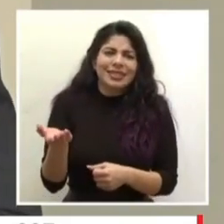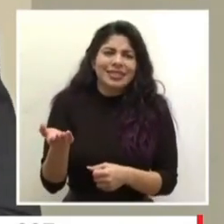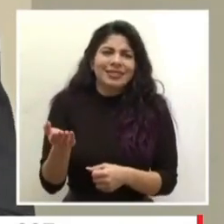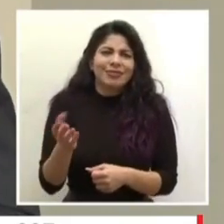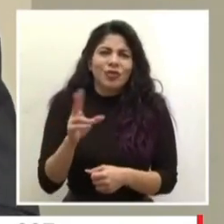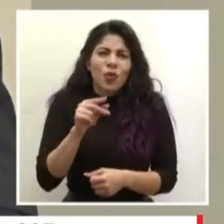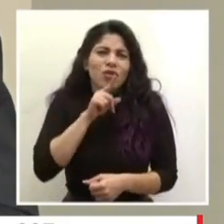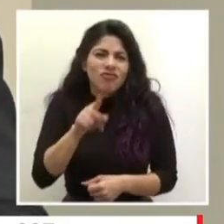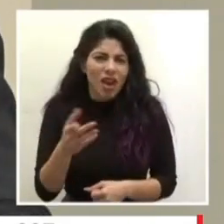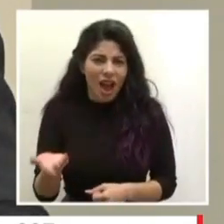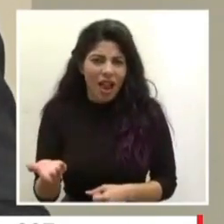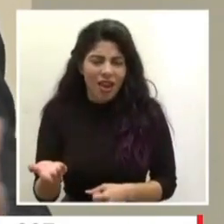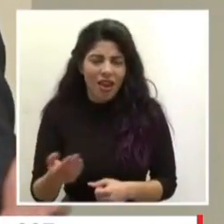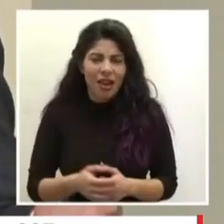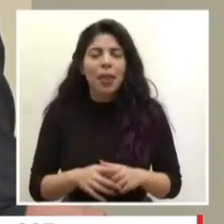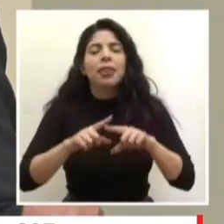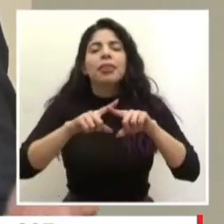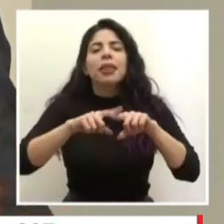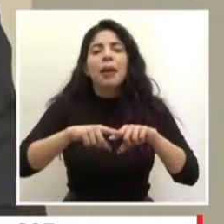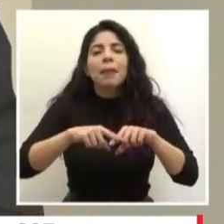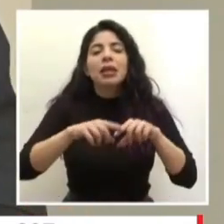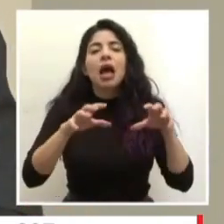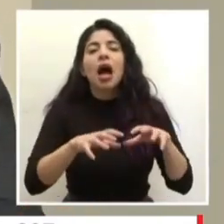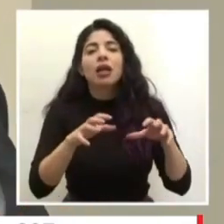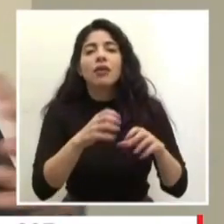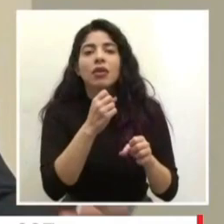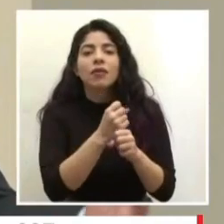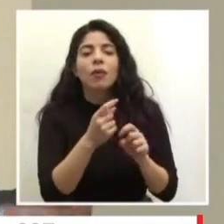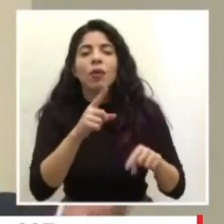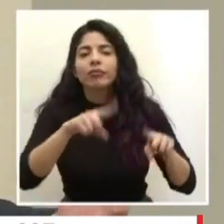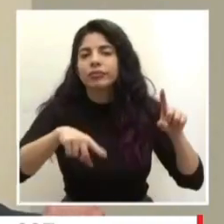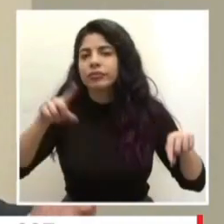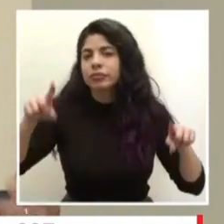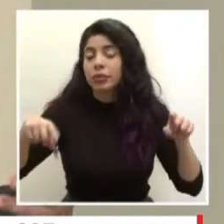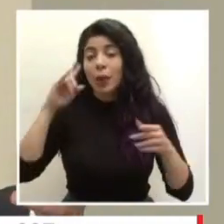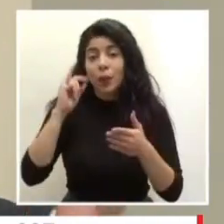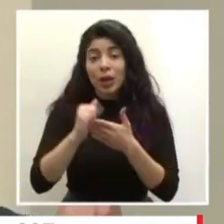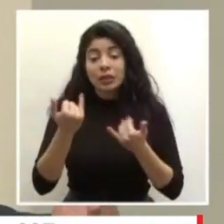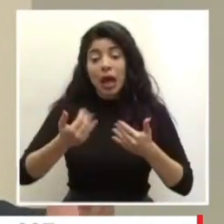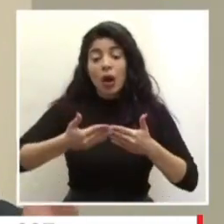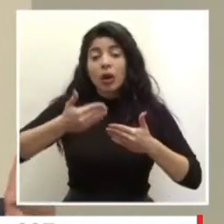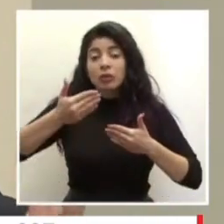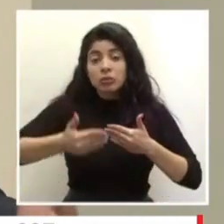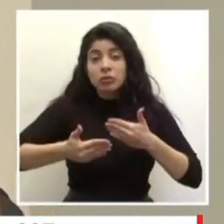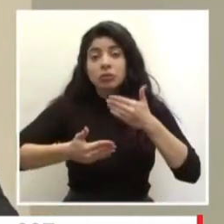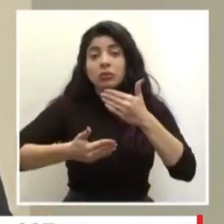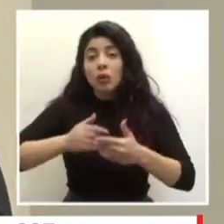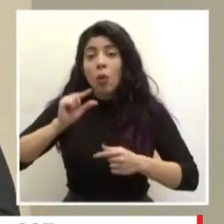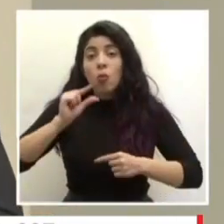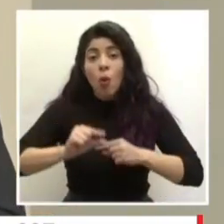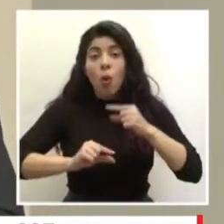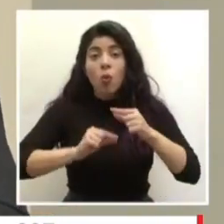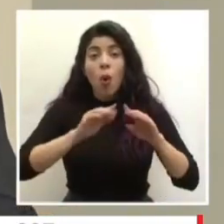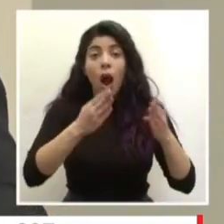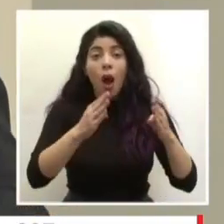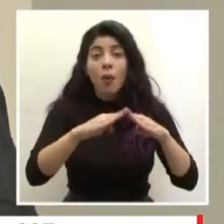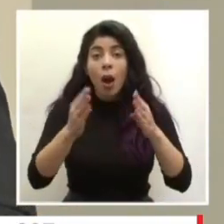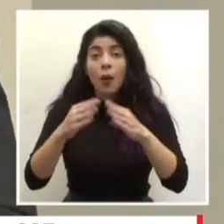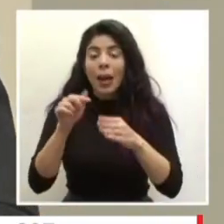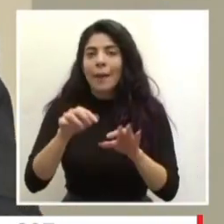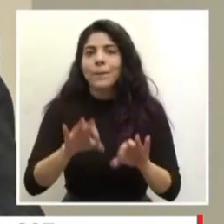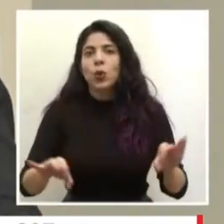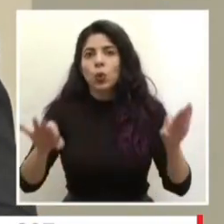no sería realista del todo. Depende mucho de la actividad del sector. Por eso estas etapas, estas fases de apertura son tan importantes.